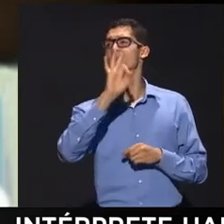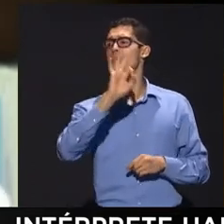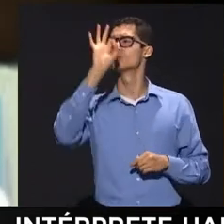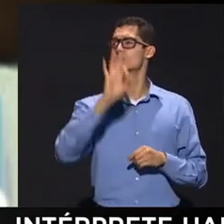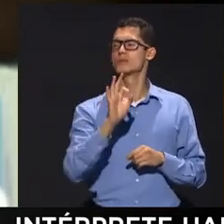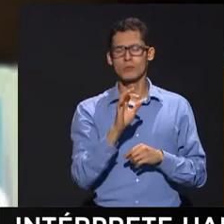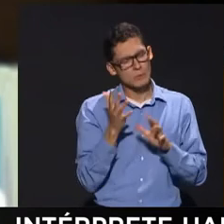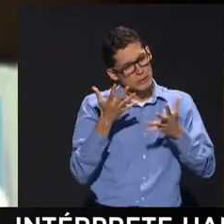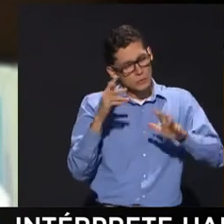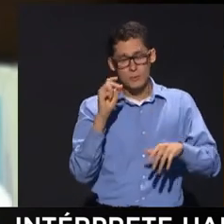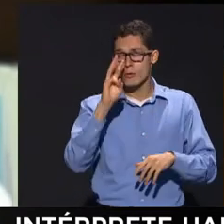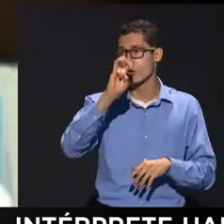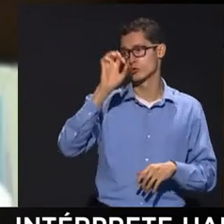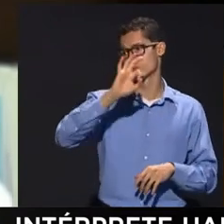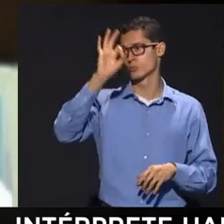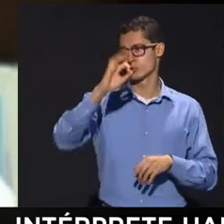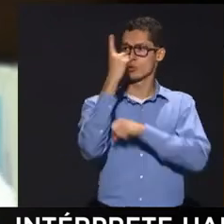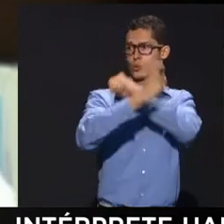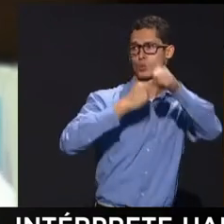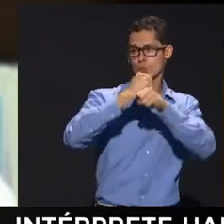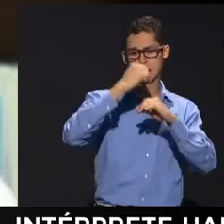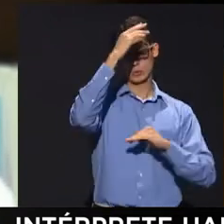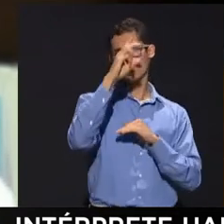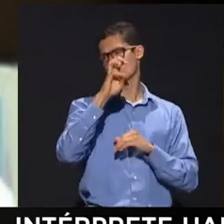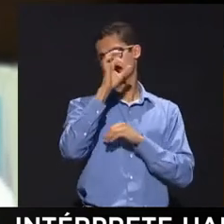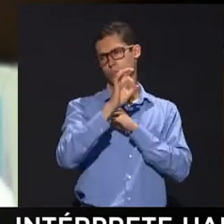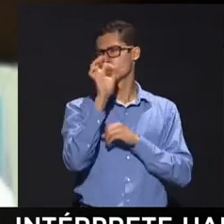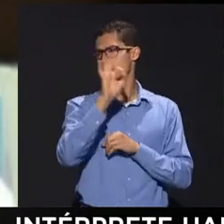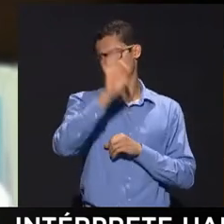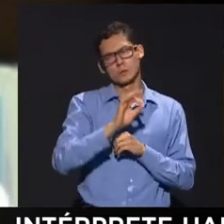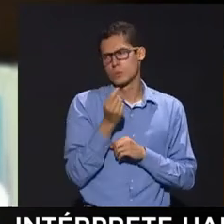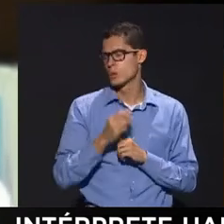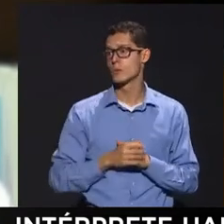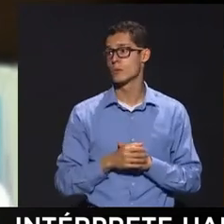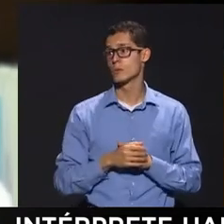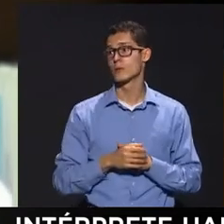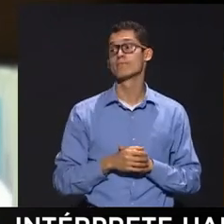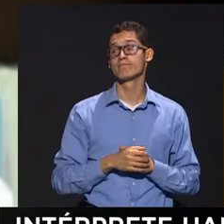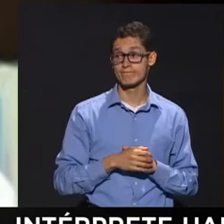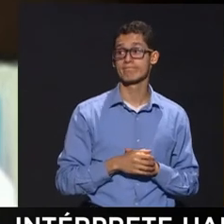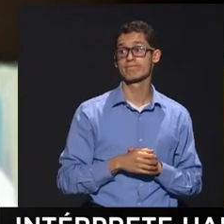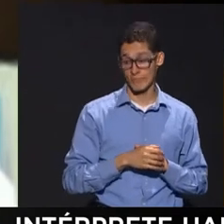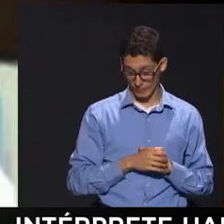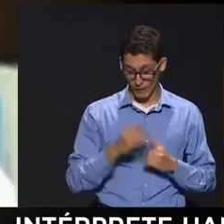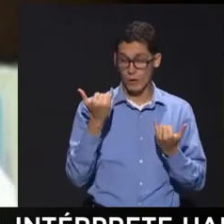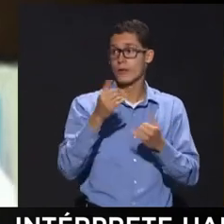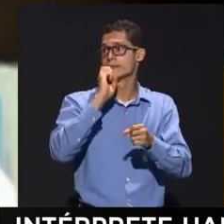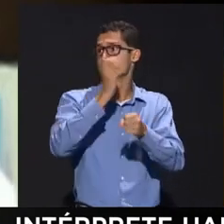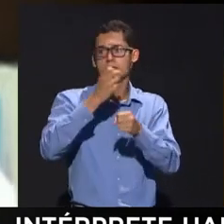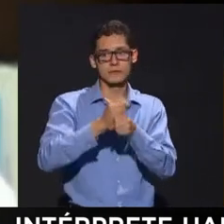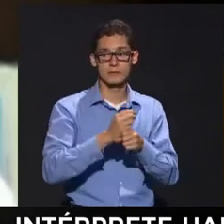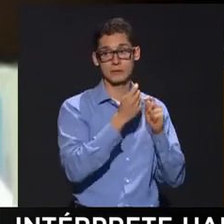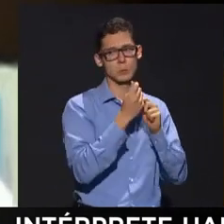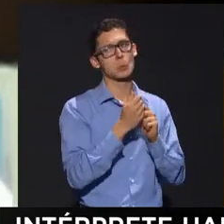No estamos suspendiendo a ninguna familia en estos momentos, independiente de la razón que sea, y adicionalmente, Paola, a las familias de